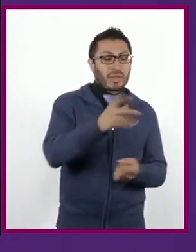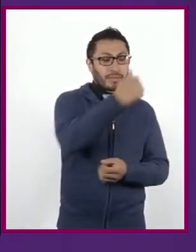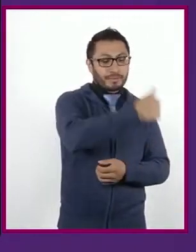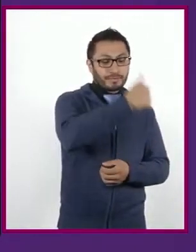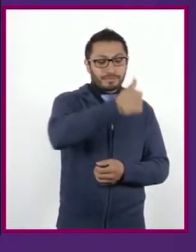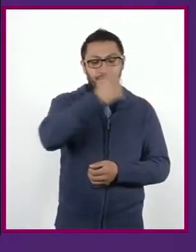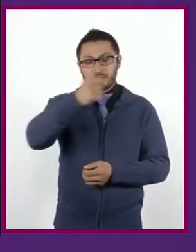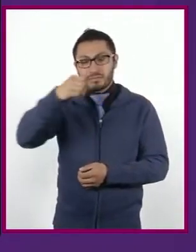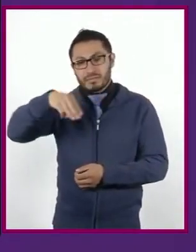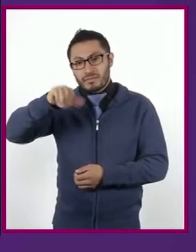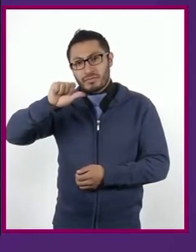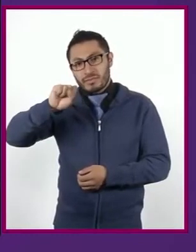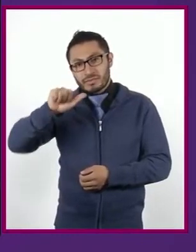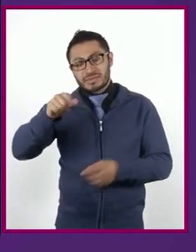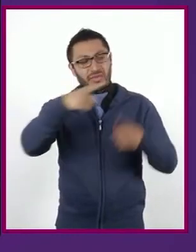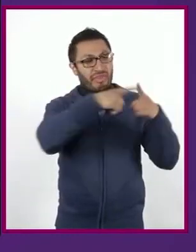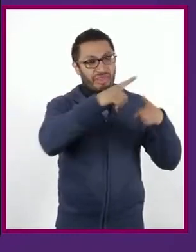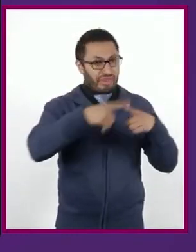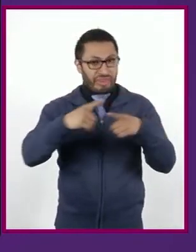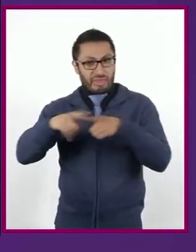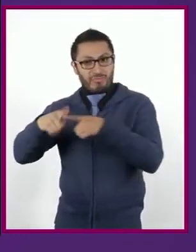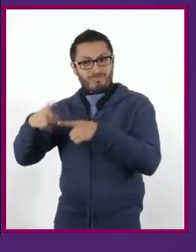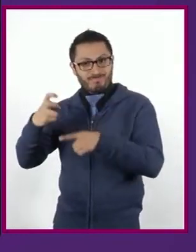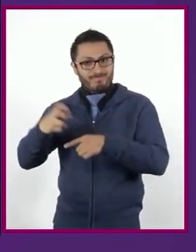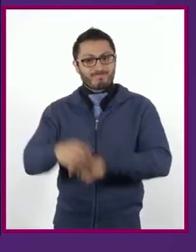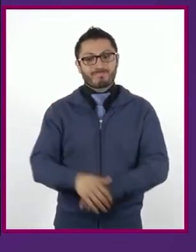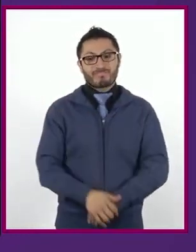una masa diferente.